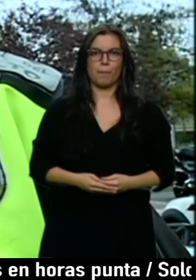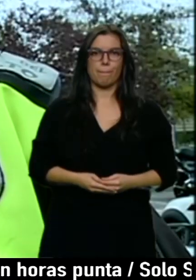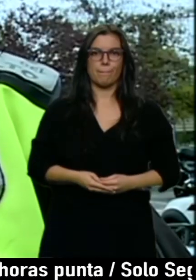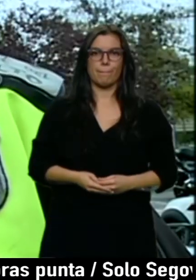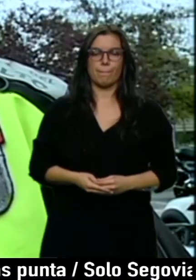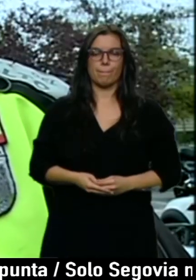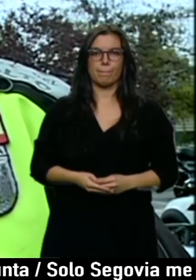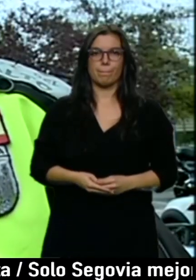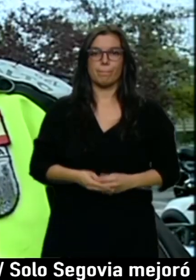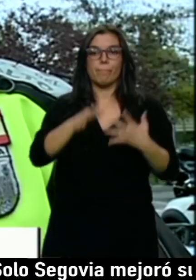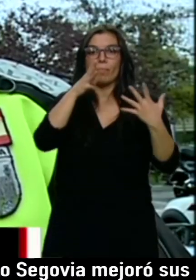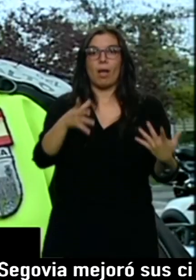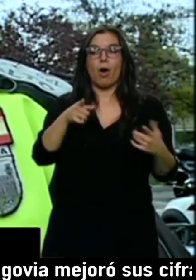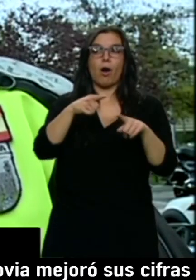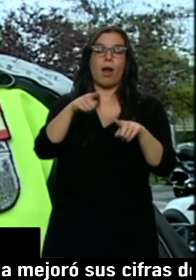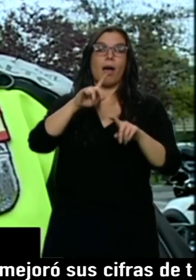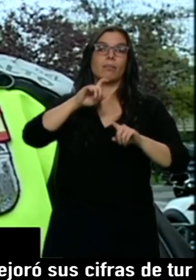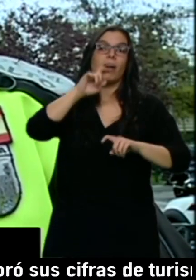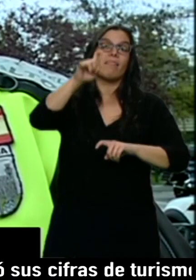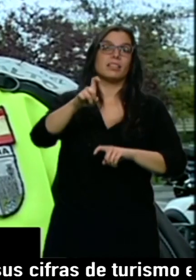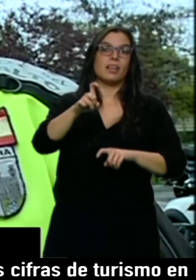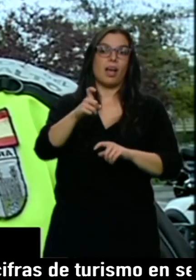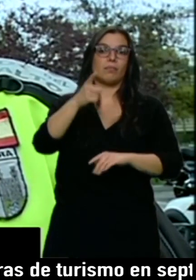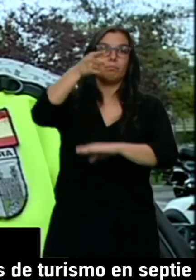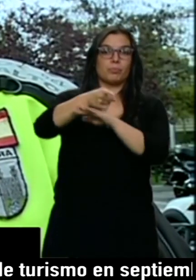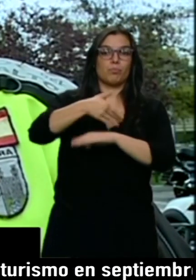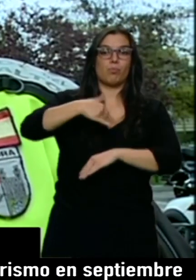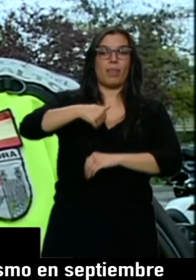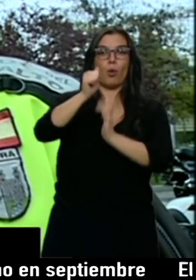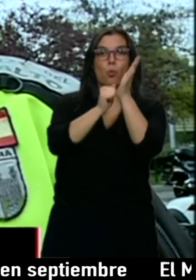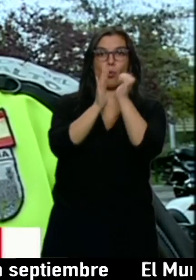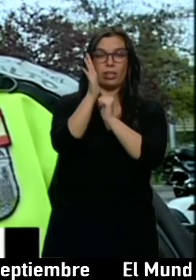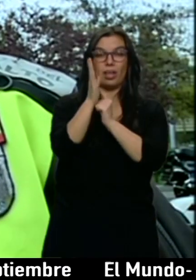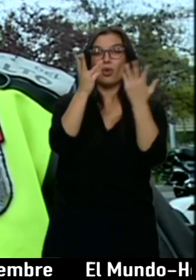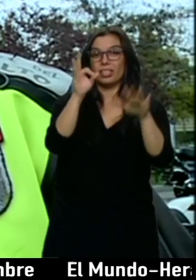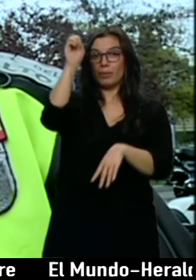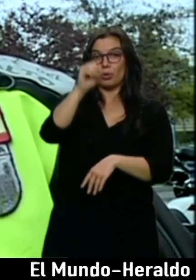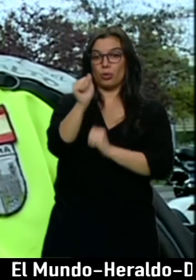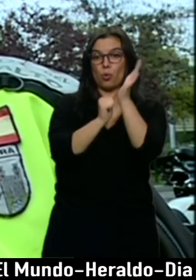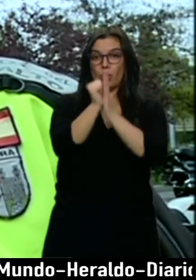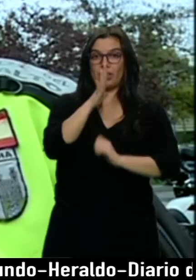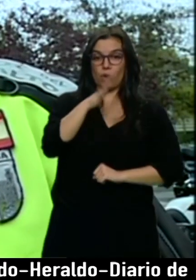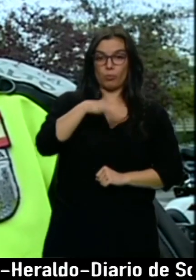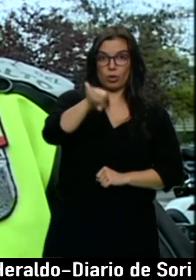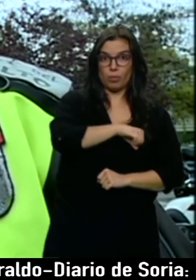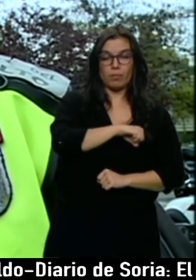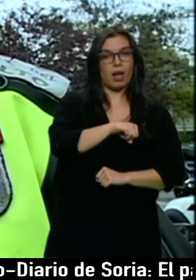Ahora han lanzado el globo sonda de los guantes. El 80% de los guantes que hay ahora mismo en el mercado no cumplen ninguna normativa